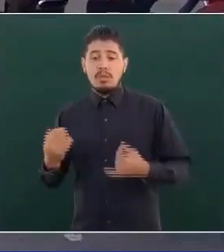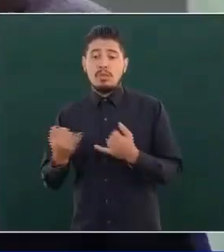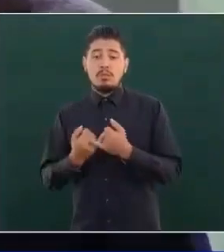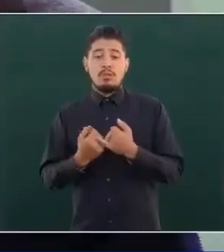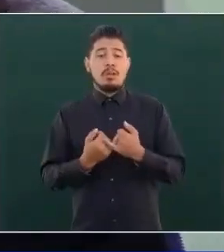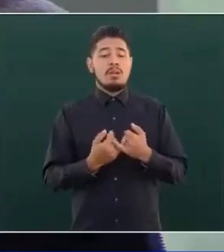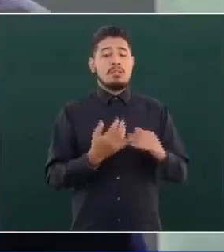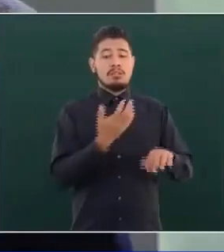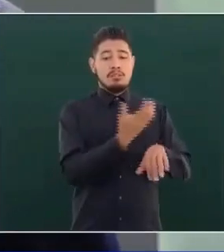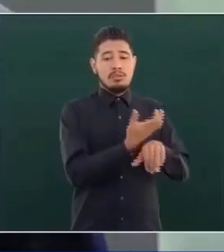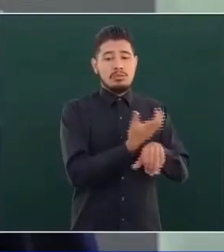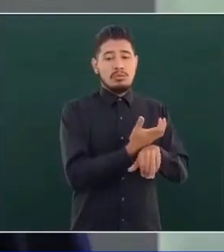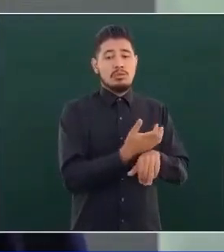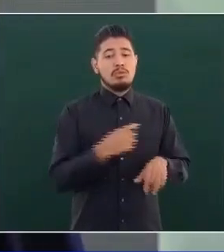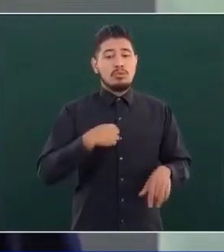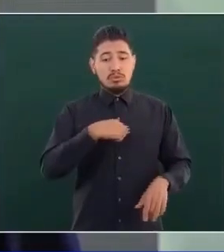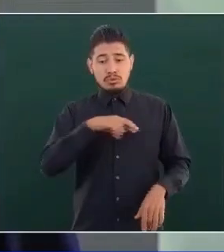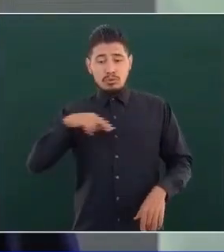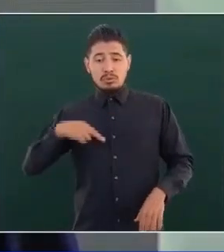que en Brasil,